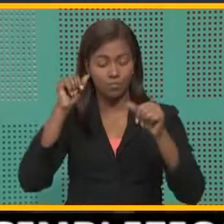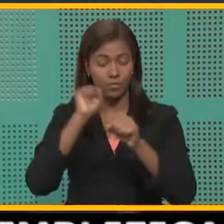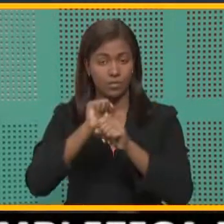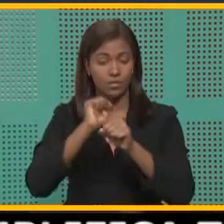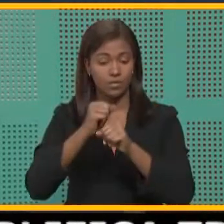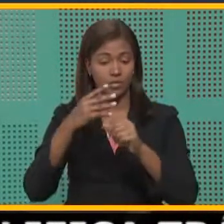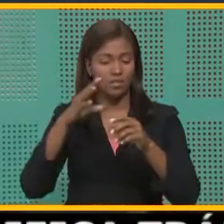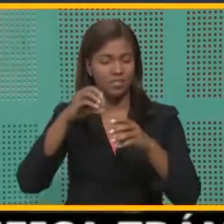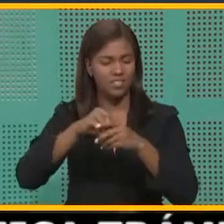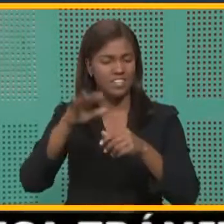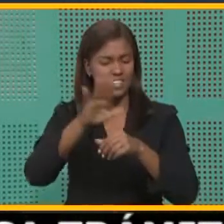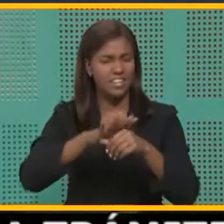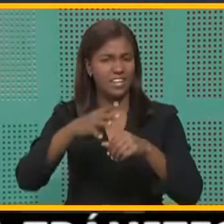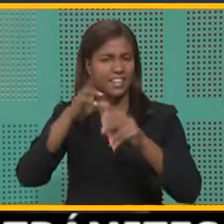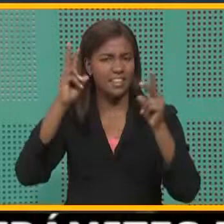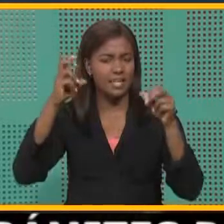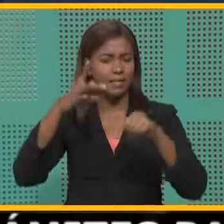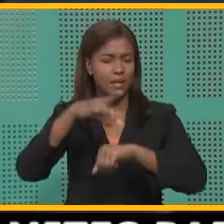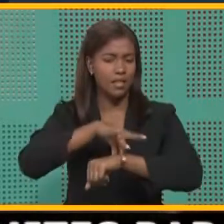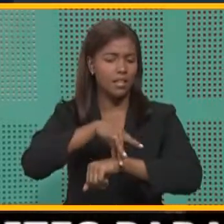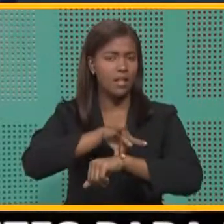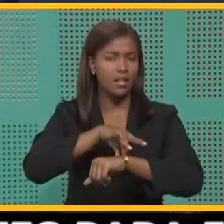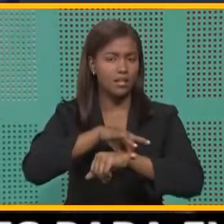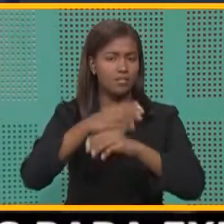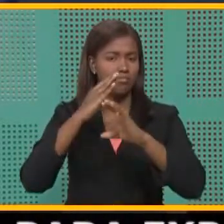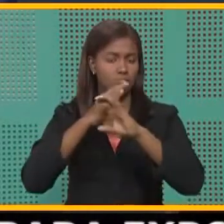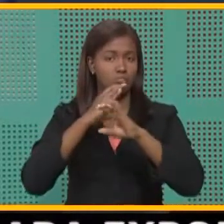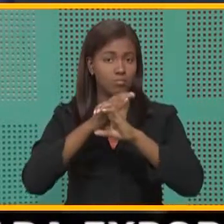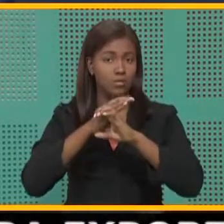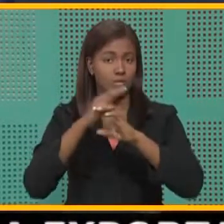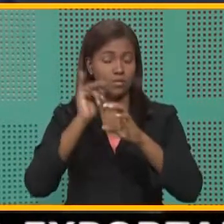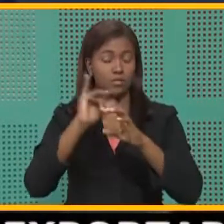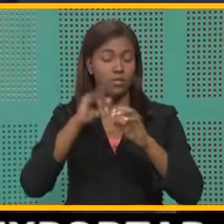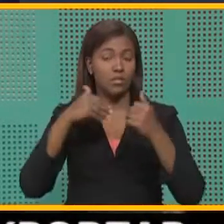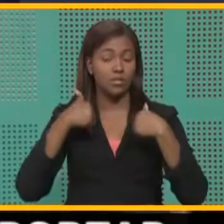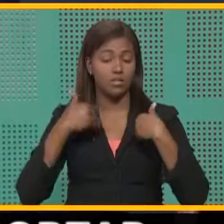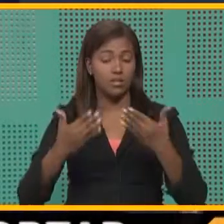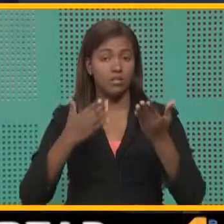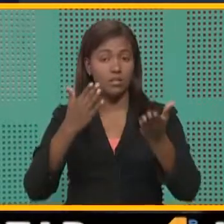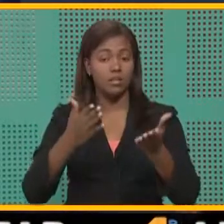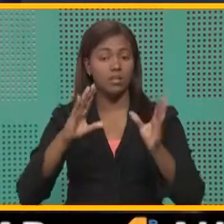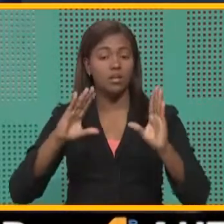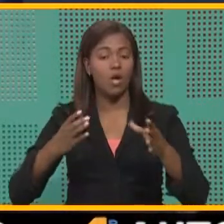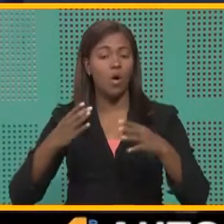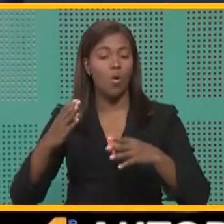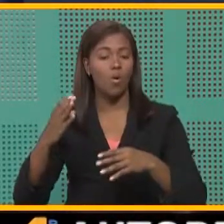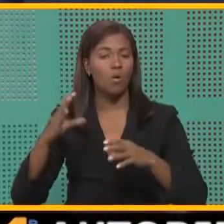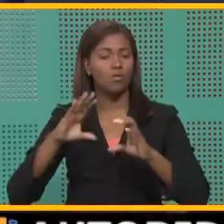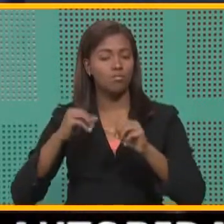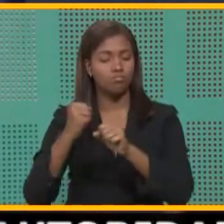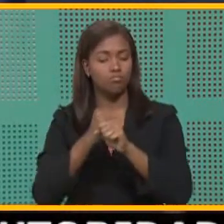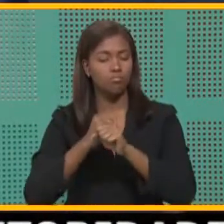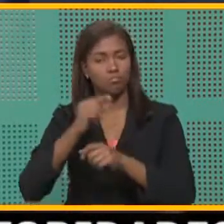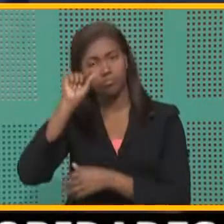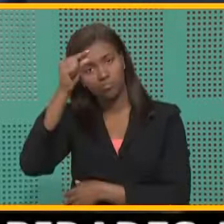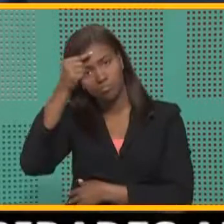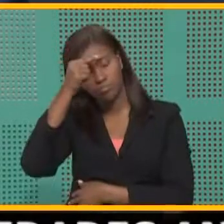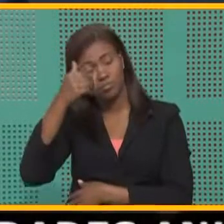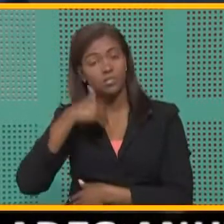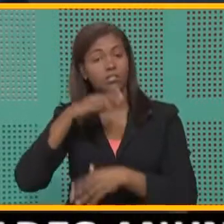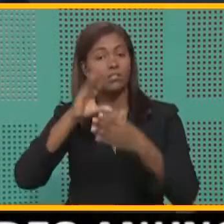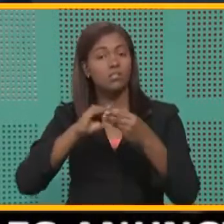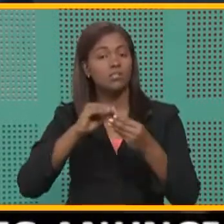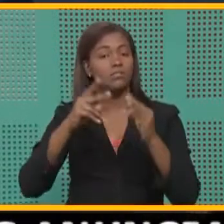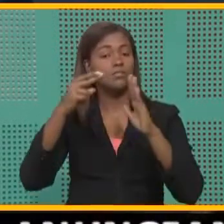del transporte y en las fincas dominicanas y también lograr que los cuerpos de seguridad del Estado